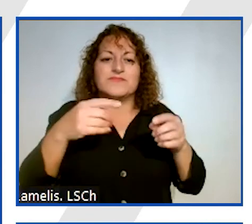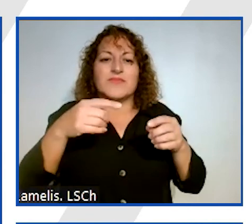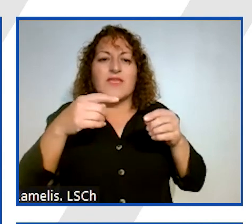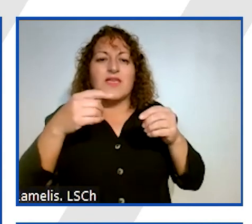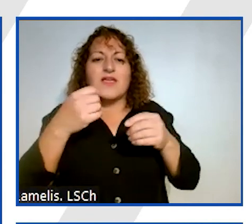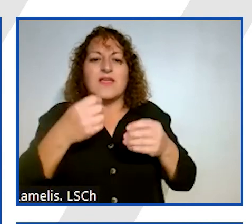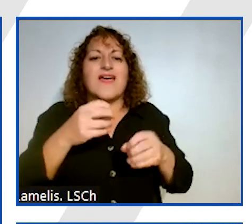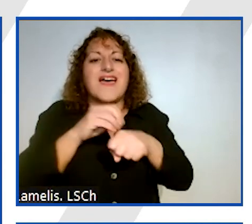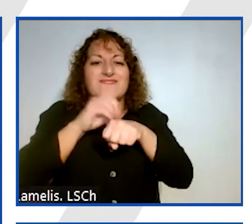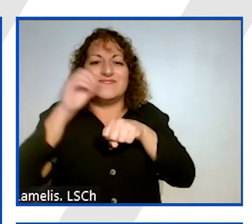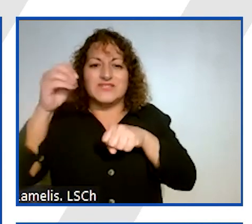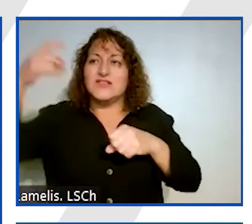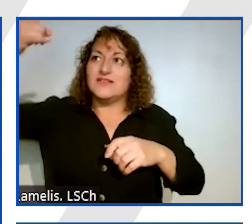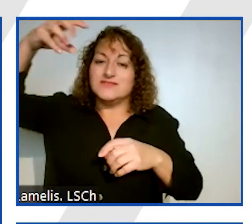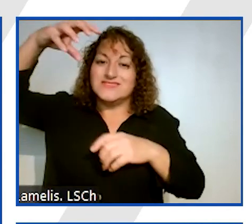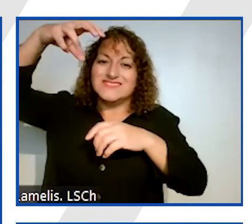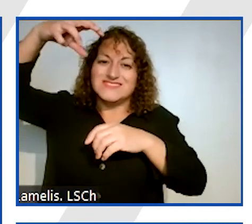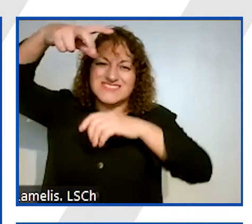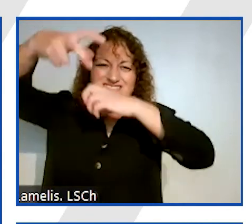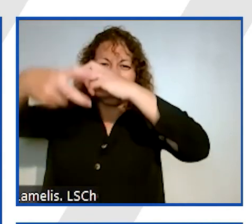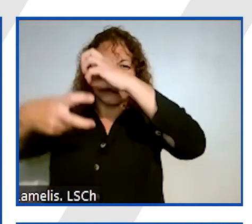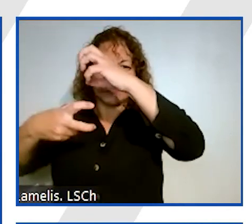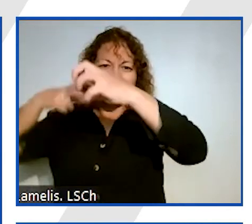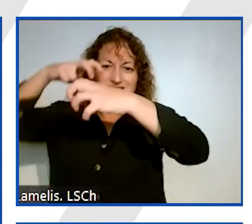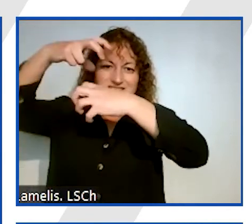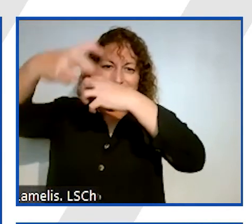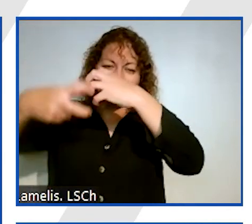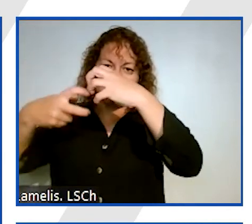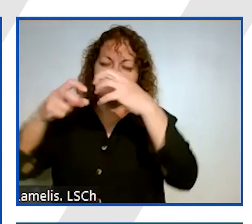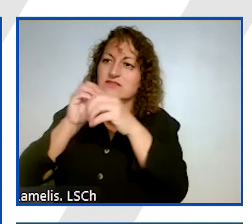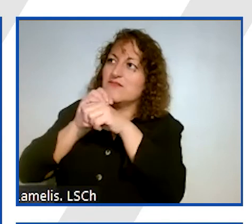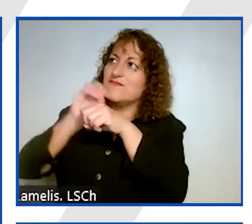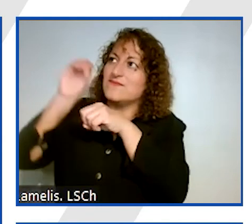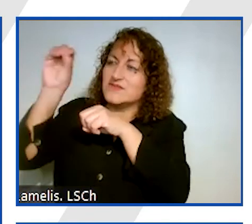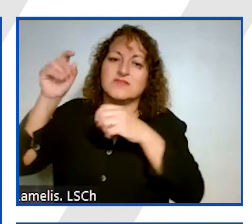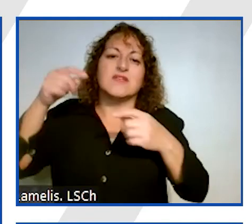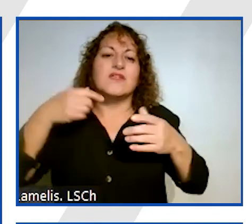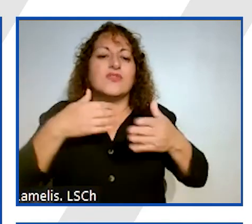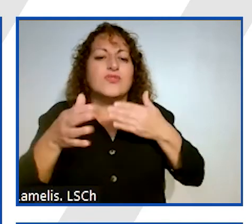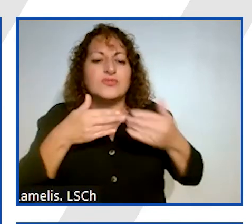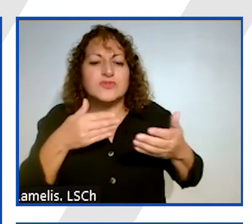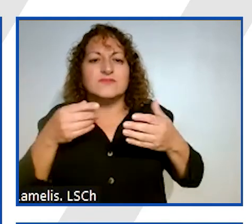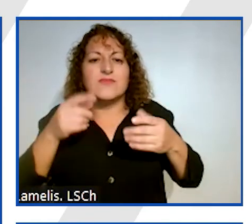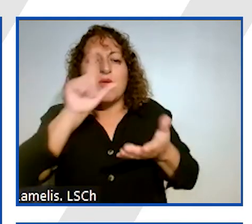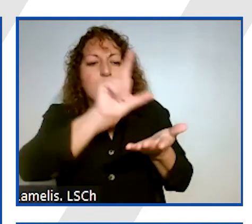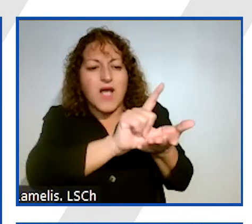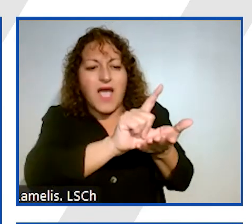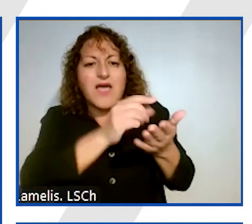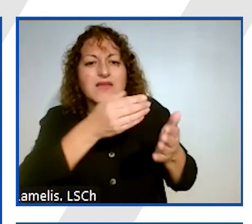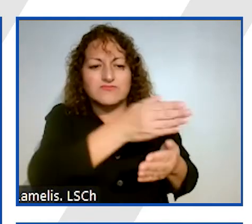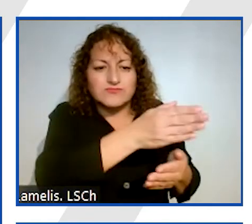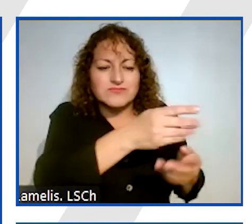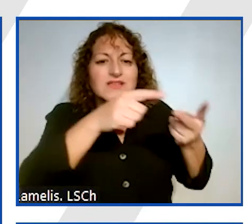profundidad y temperatura del agua. Y es un montón de información que nos va a servir para, cuando terminemos el proyecto en 3 años más, poder